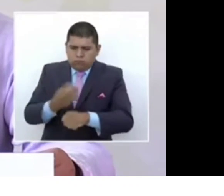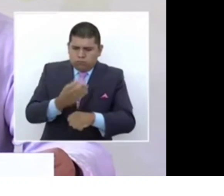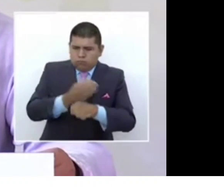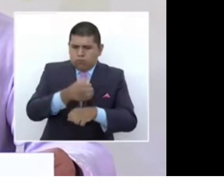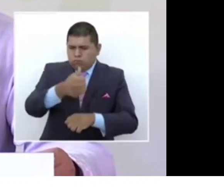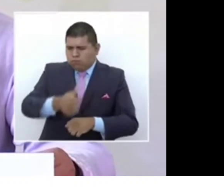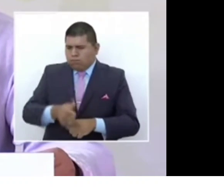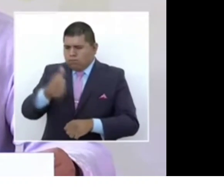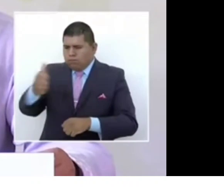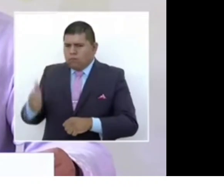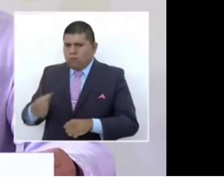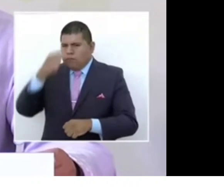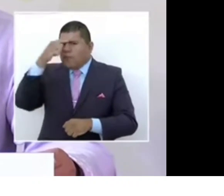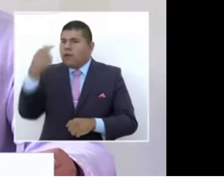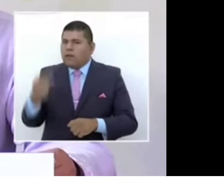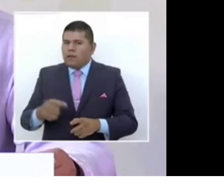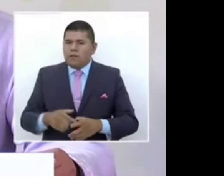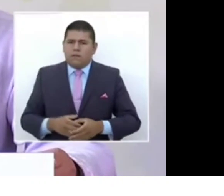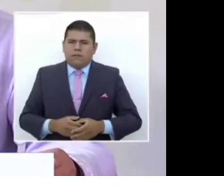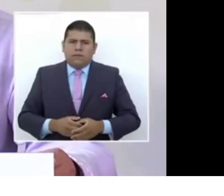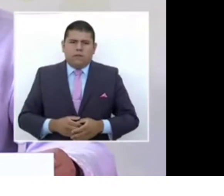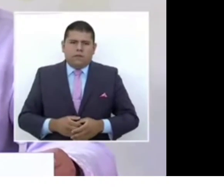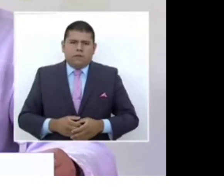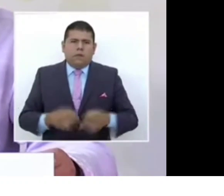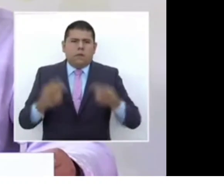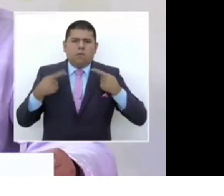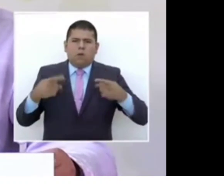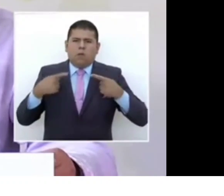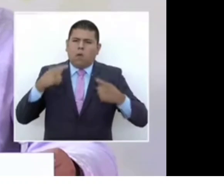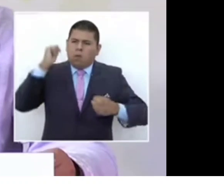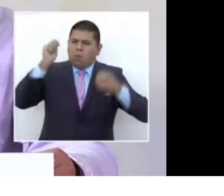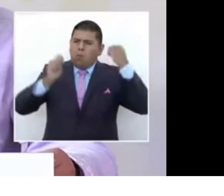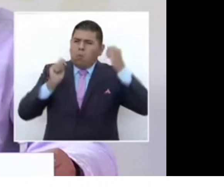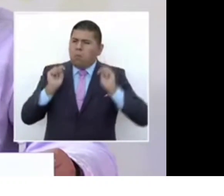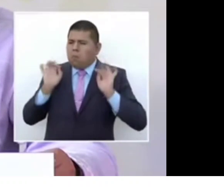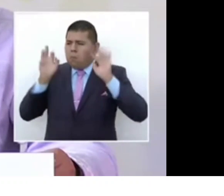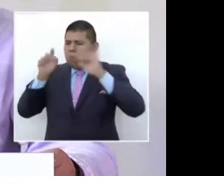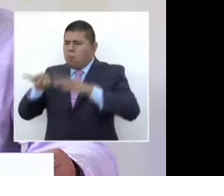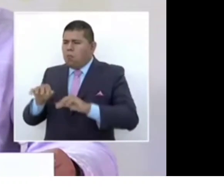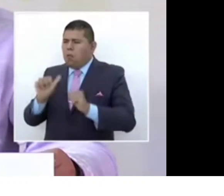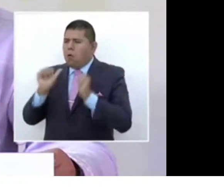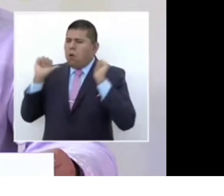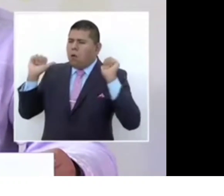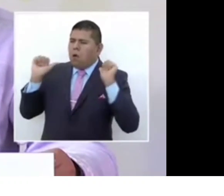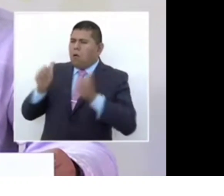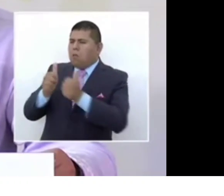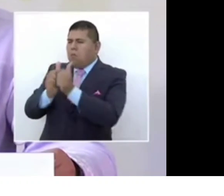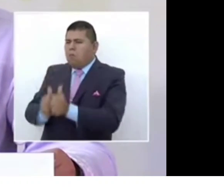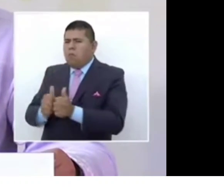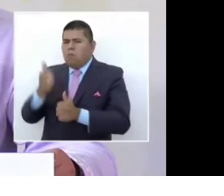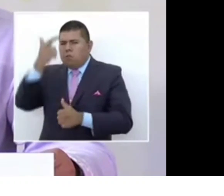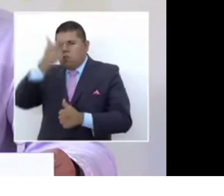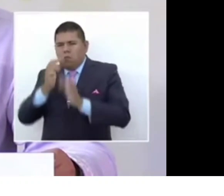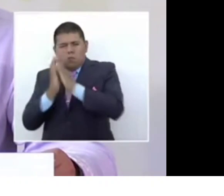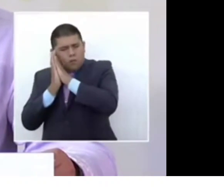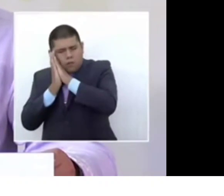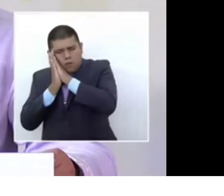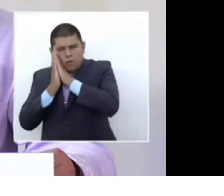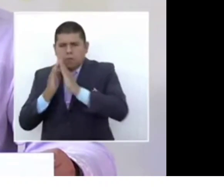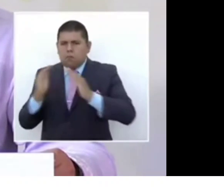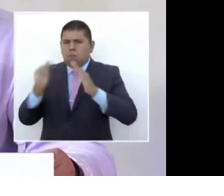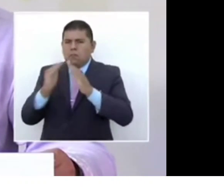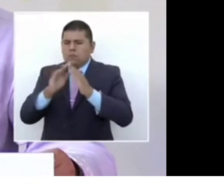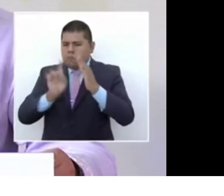que van a permitir que puedan llegar turistas, quedarse una noche, ocupar las